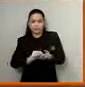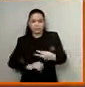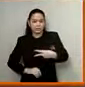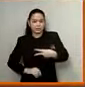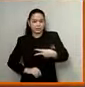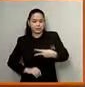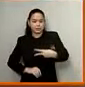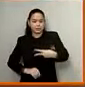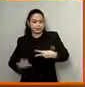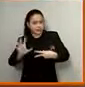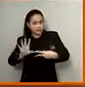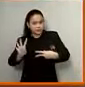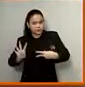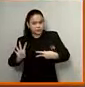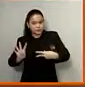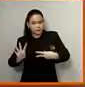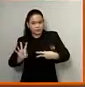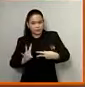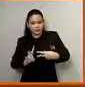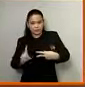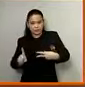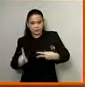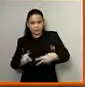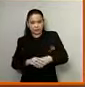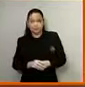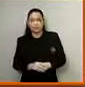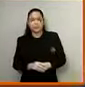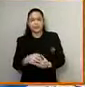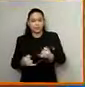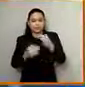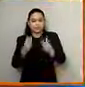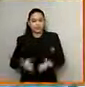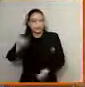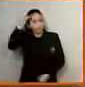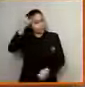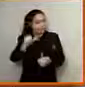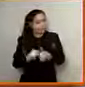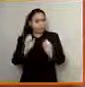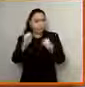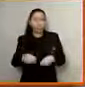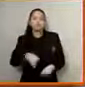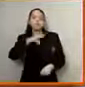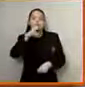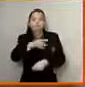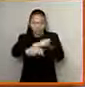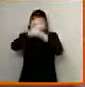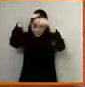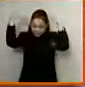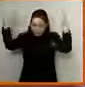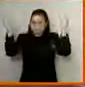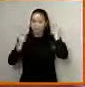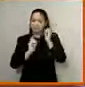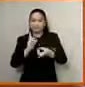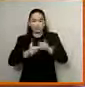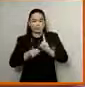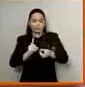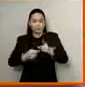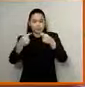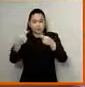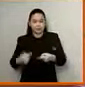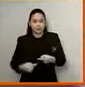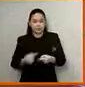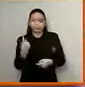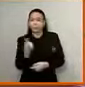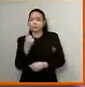Reitero, 54 y 71. Jugador, recuerda que ya puedes hacer tus apuestas deportivas con Apostemos. Solo